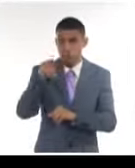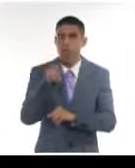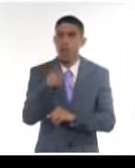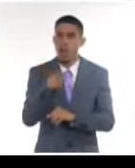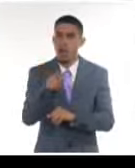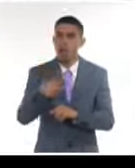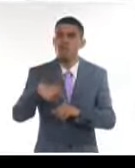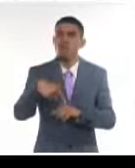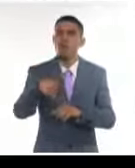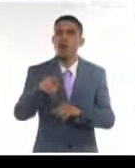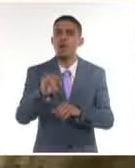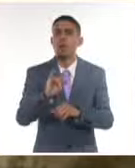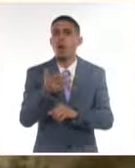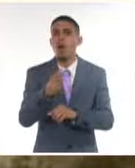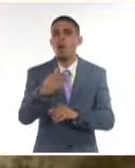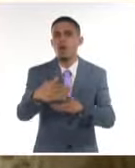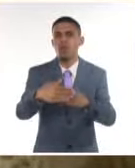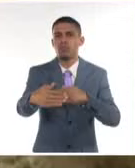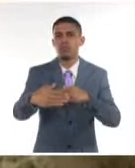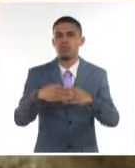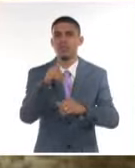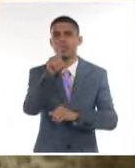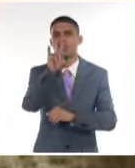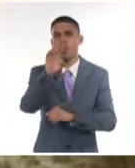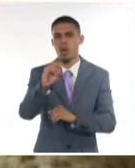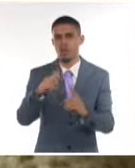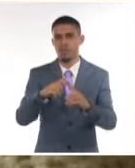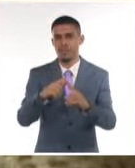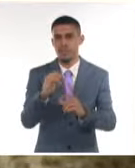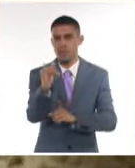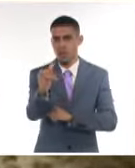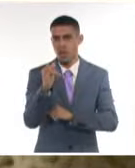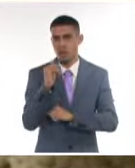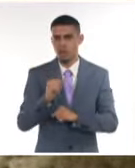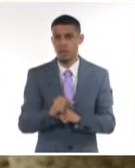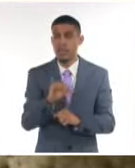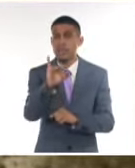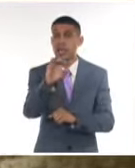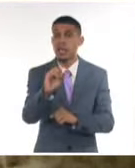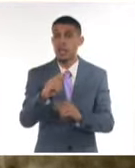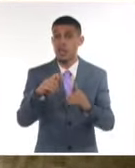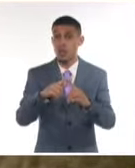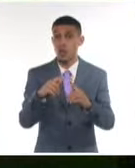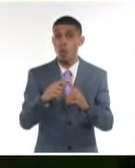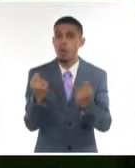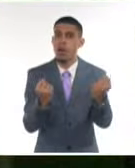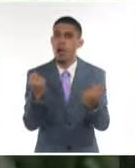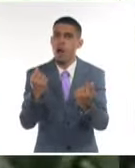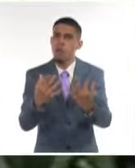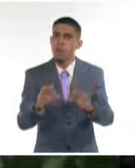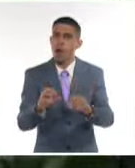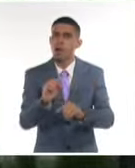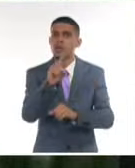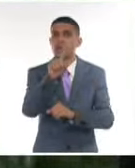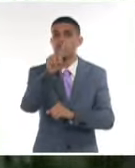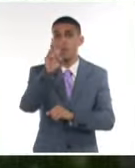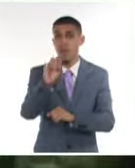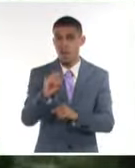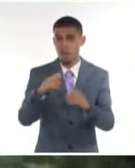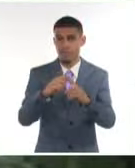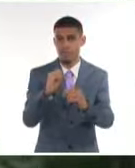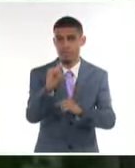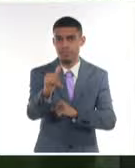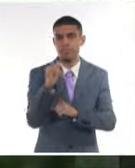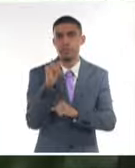cubrieron una distancia de 190 kilómetros, 70 kilómetros en vehículos y 120 kilómetros a